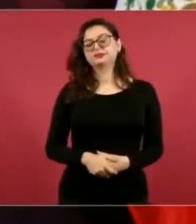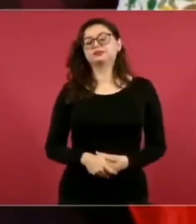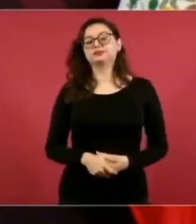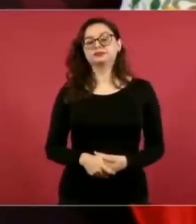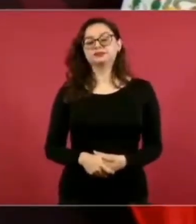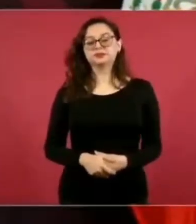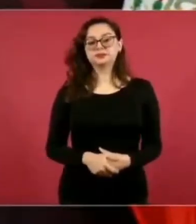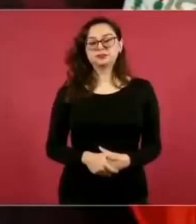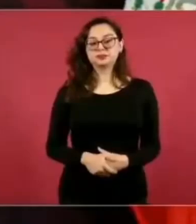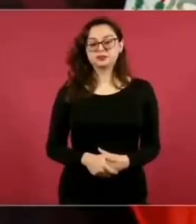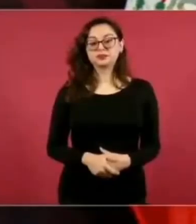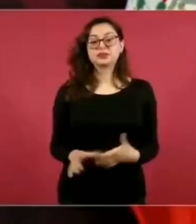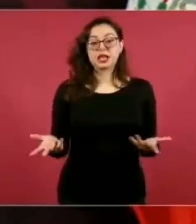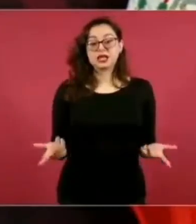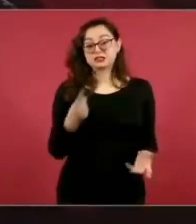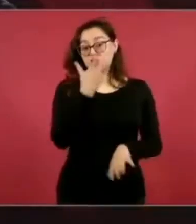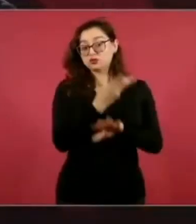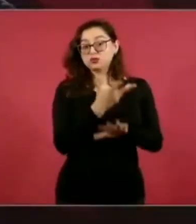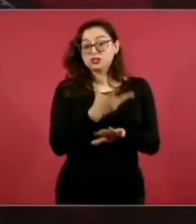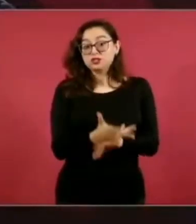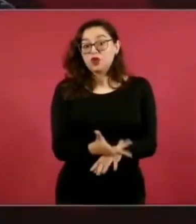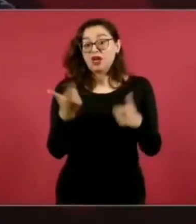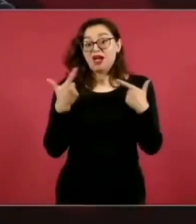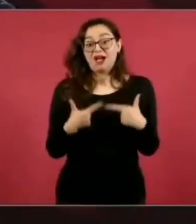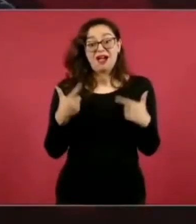también hay otras agencias,